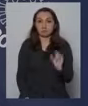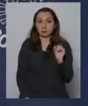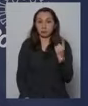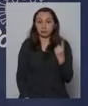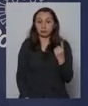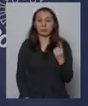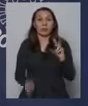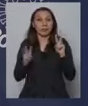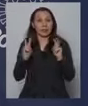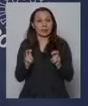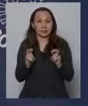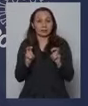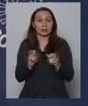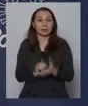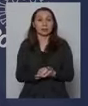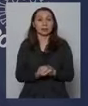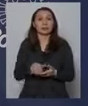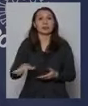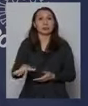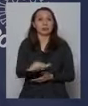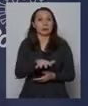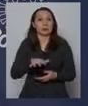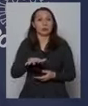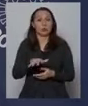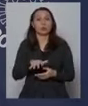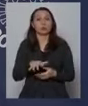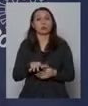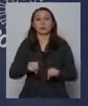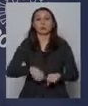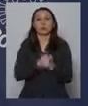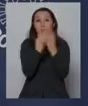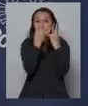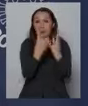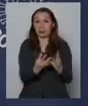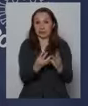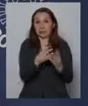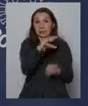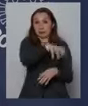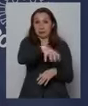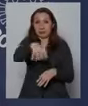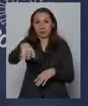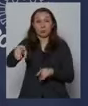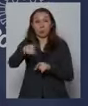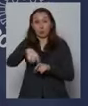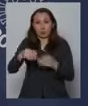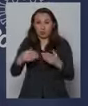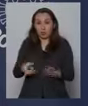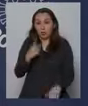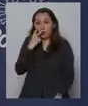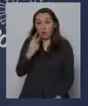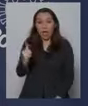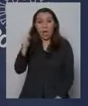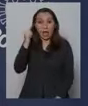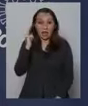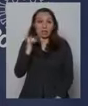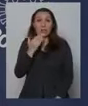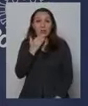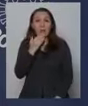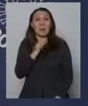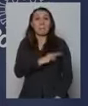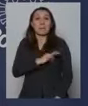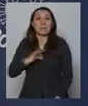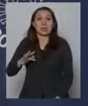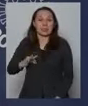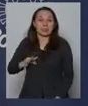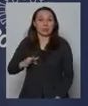primero, en cuanto a la situación de los recintos penitenciarios, ustedes lo han visto. Ayer mismo el